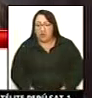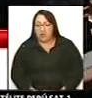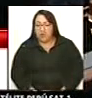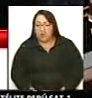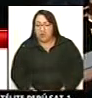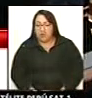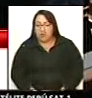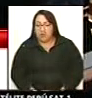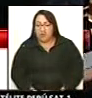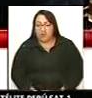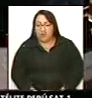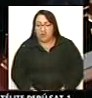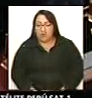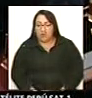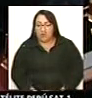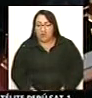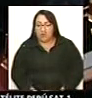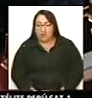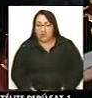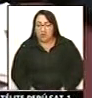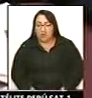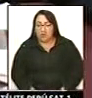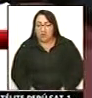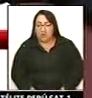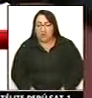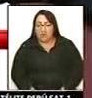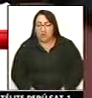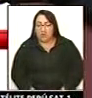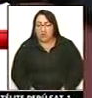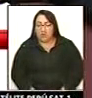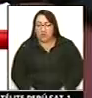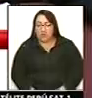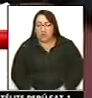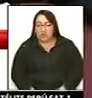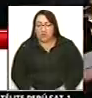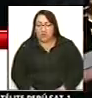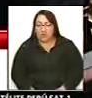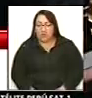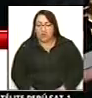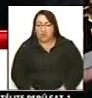Gracias, congresista Letona. Congresista Violeta. Gracias, Presidenta. Saludando